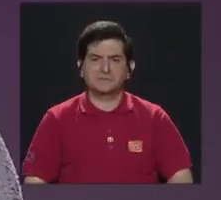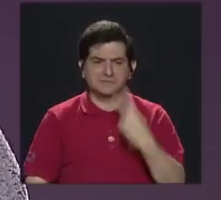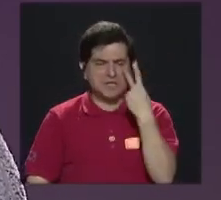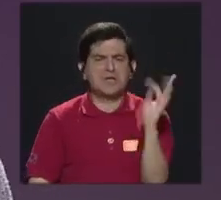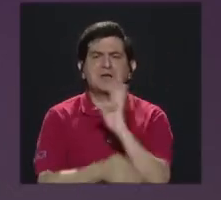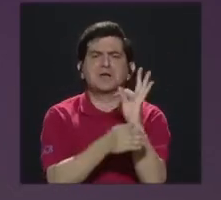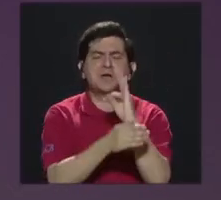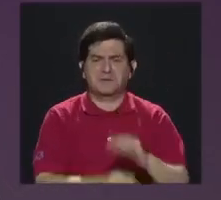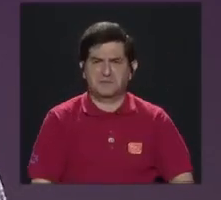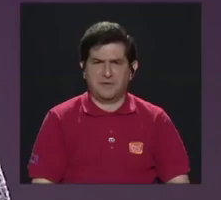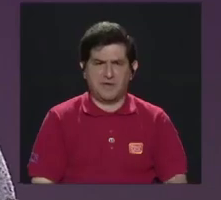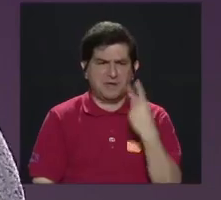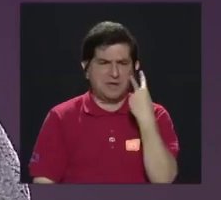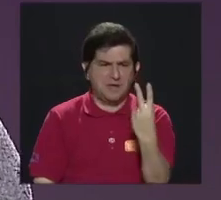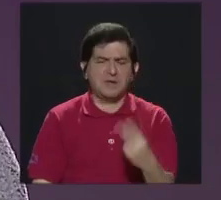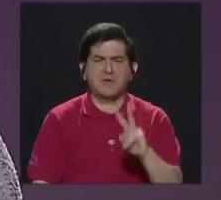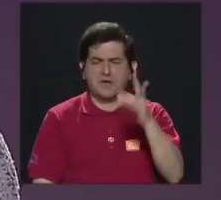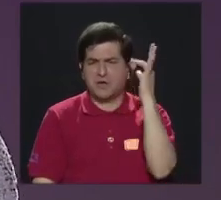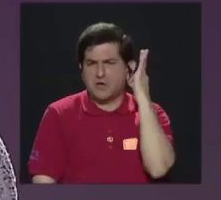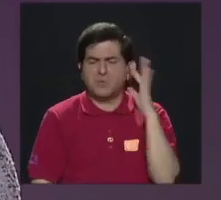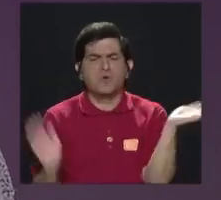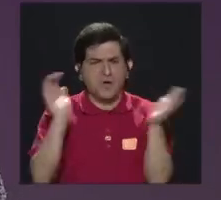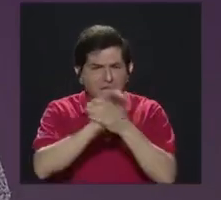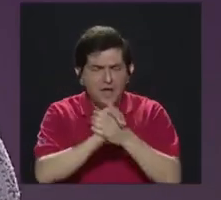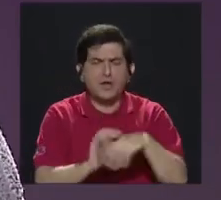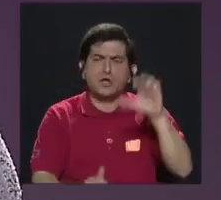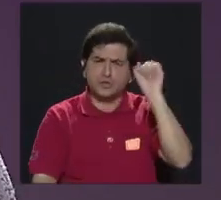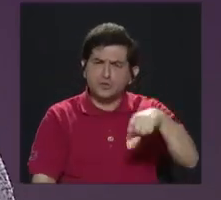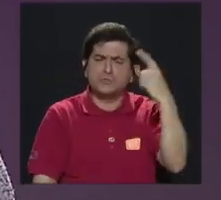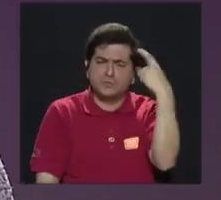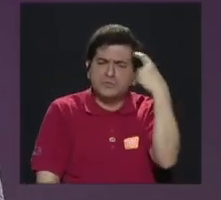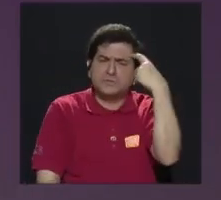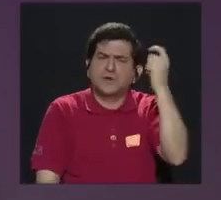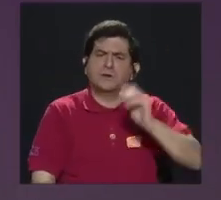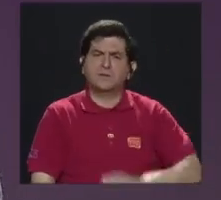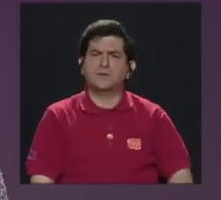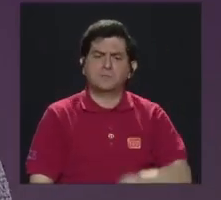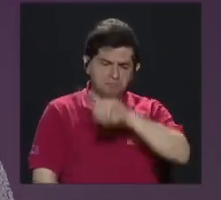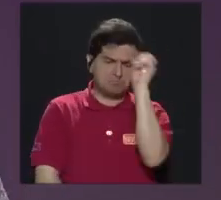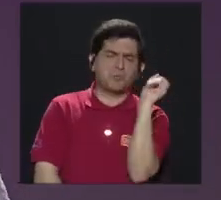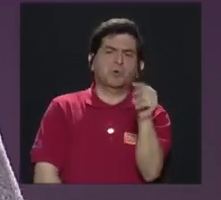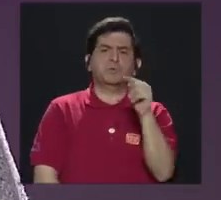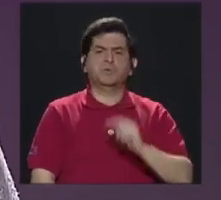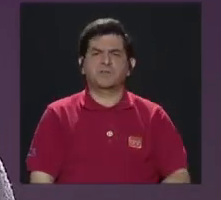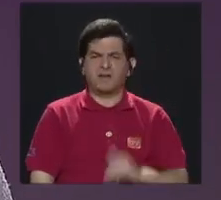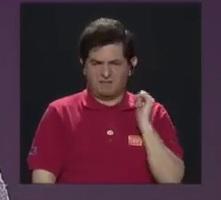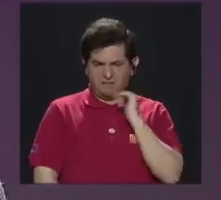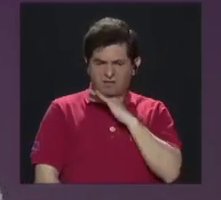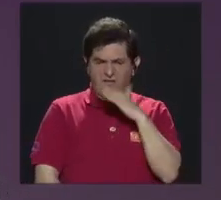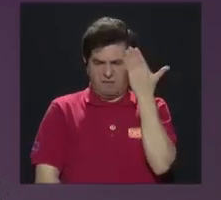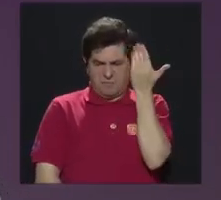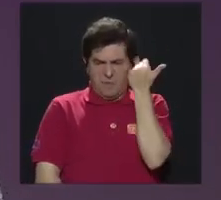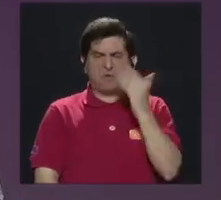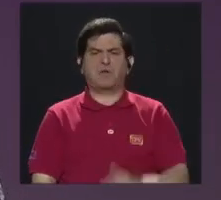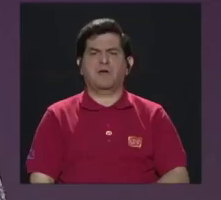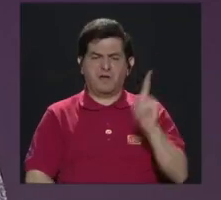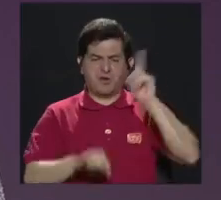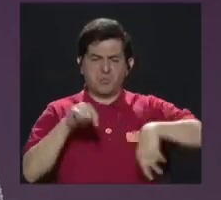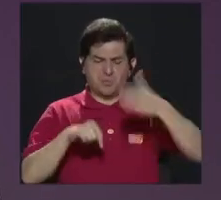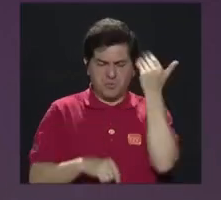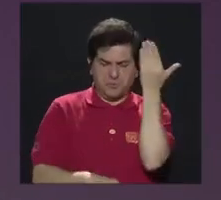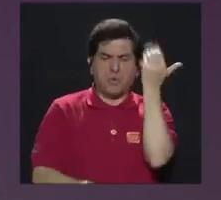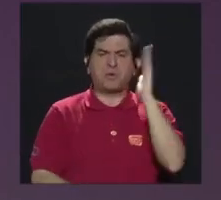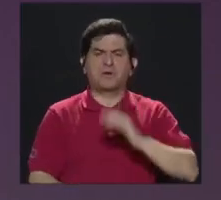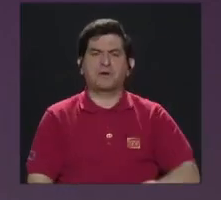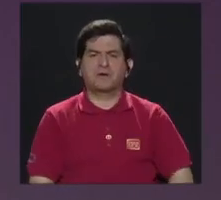la televisión y que vea hasta un par de mujeres que se casaron, sí, que lo piensen, que se cuestionen. Qué raro, ¿por qué? Porque ellas no pueden.